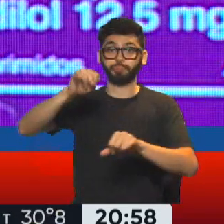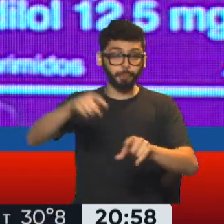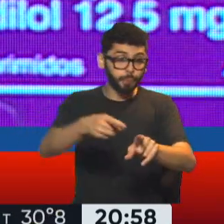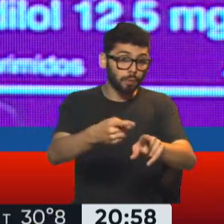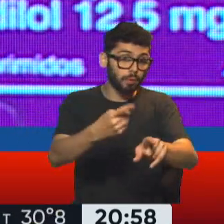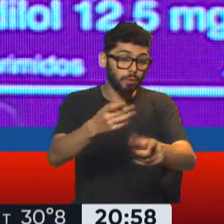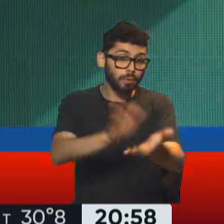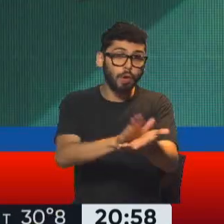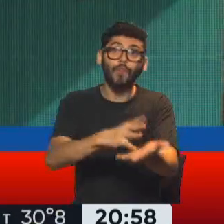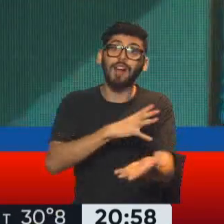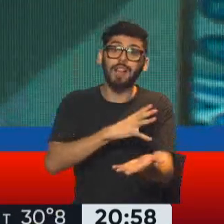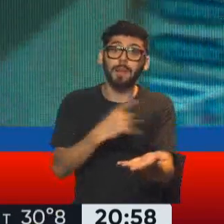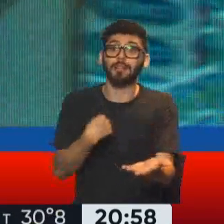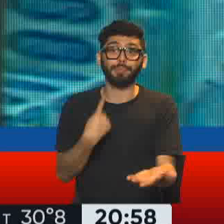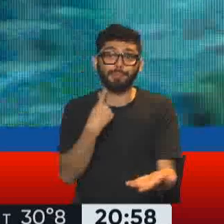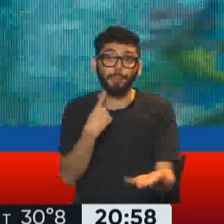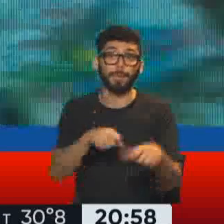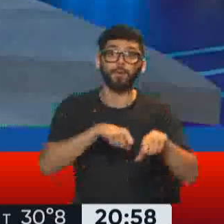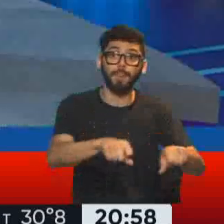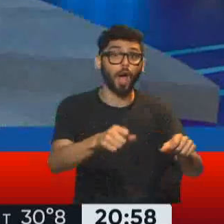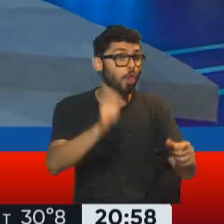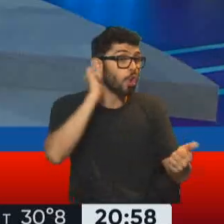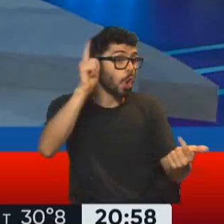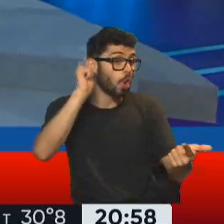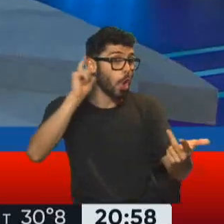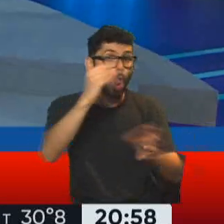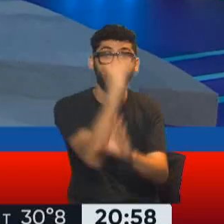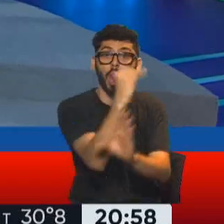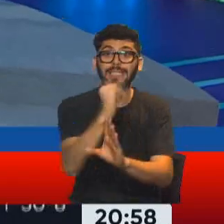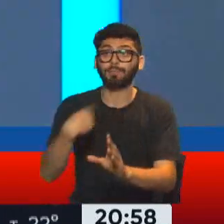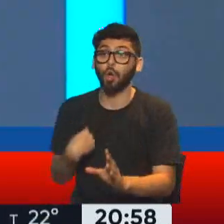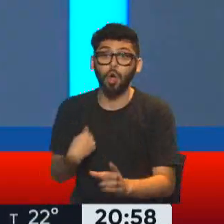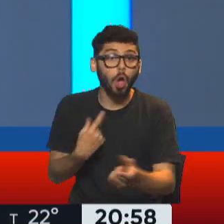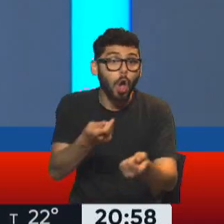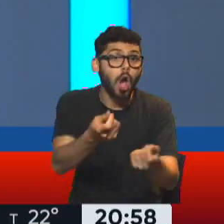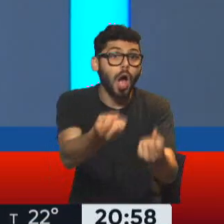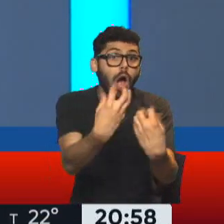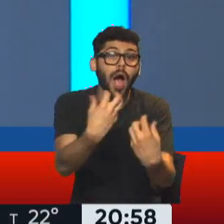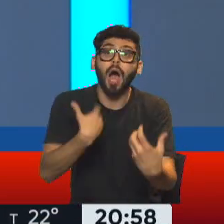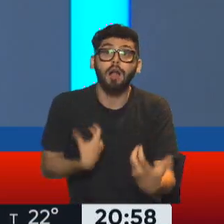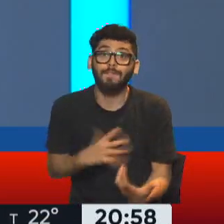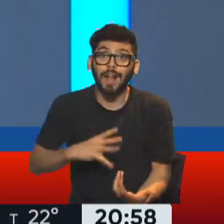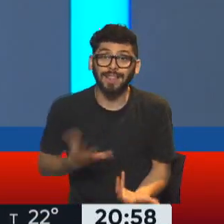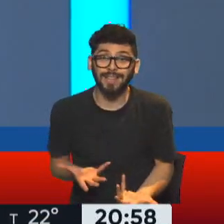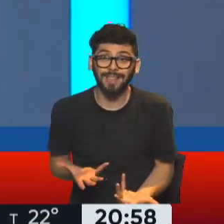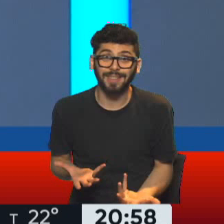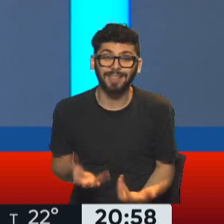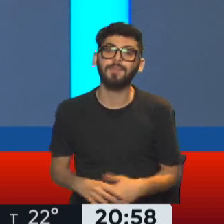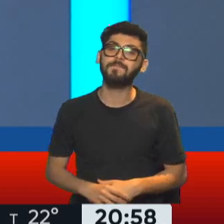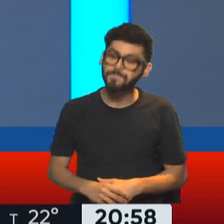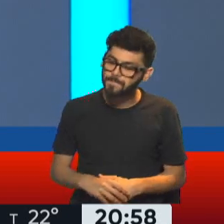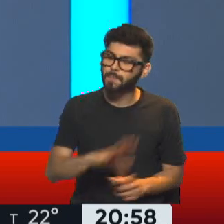en desventaja, porque sí en las grandes cadenas empiezan a implementarlo y los almacenes pero no. igual quiero decir que lo que dice Raúl, yo estoy de acuerdo. Hay